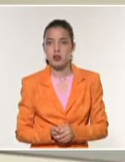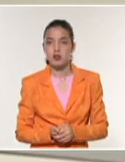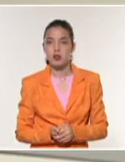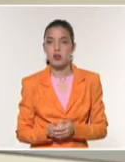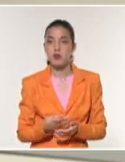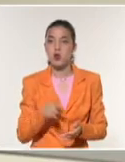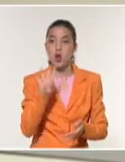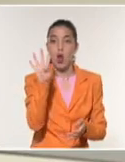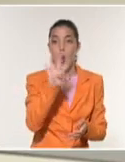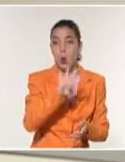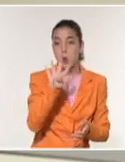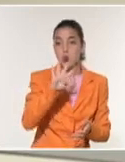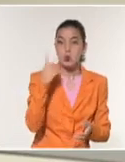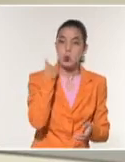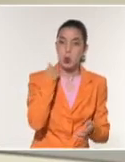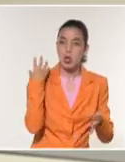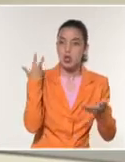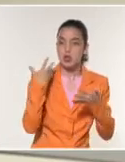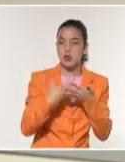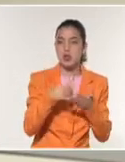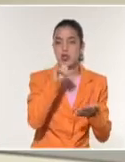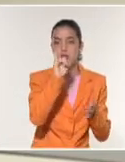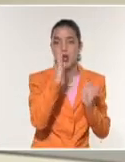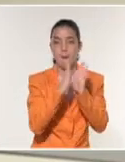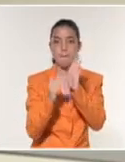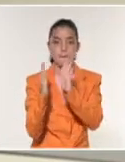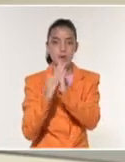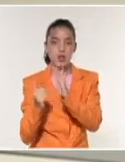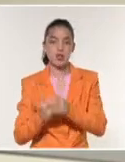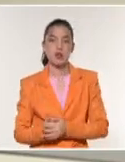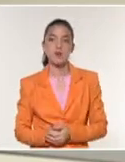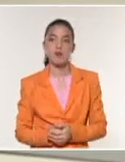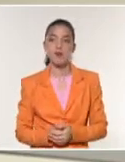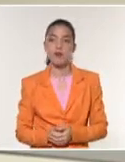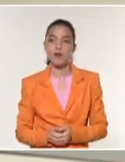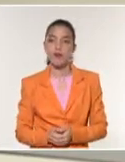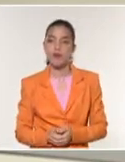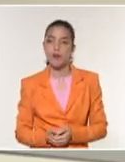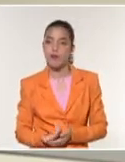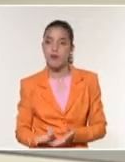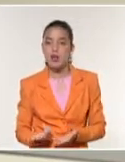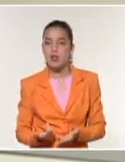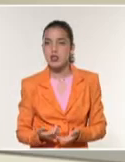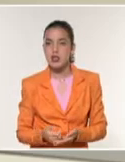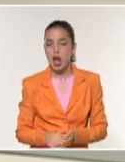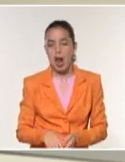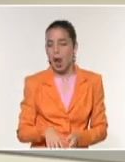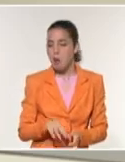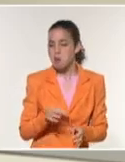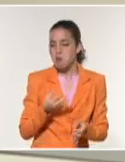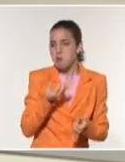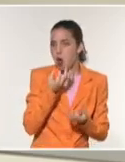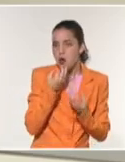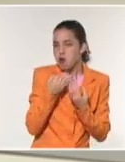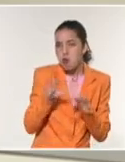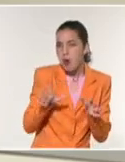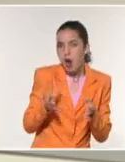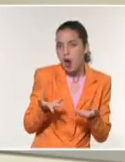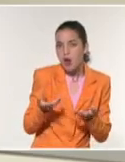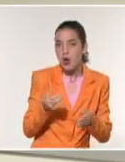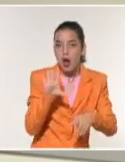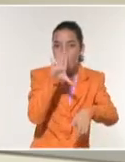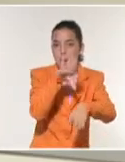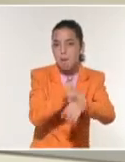años y 6 meses. En el caso de él, esa sanción originalmente impuesta no era de privación de libertad. No. Era una